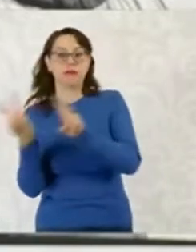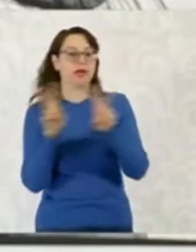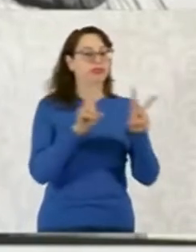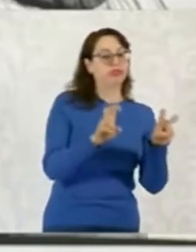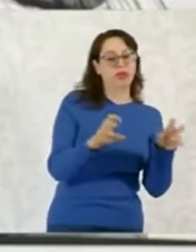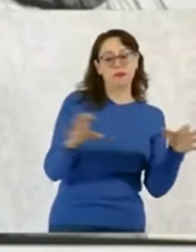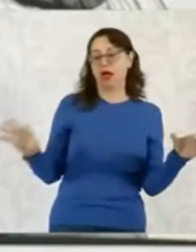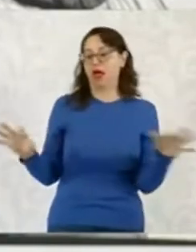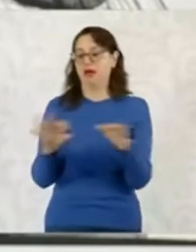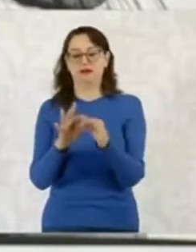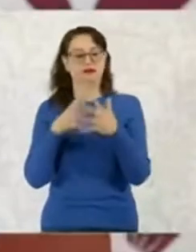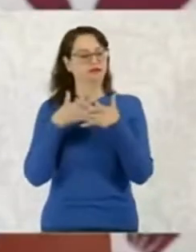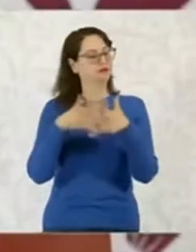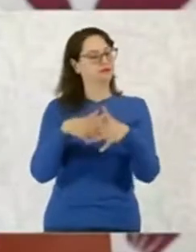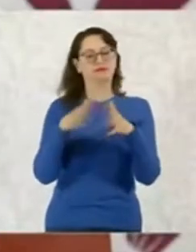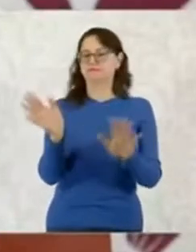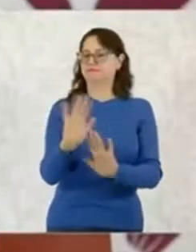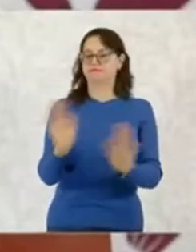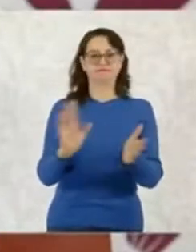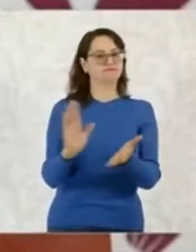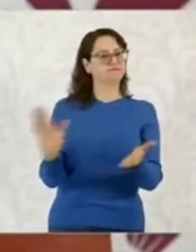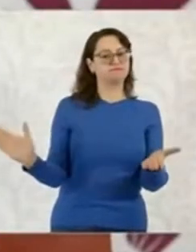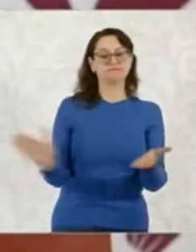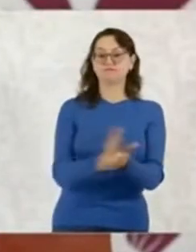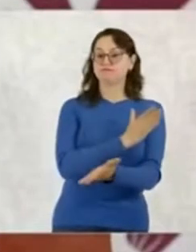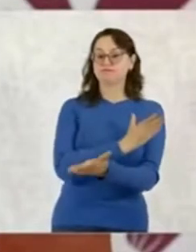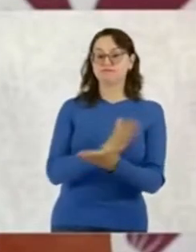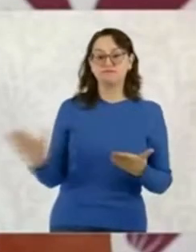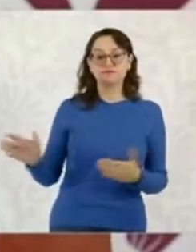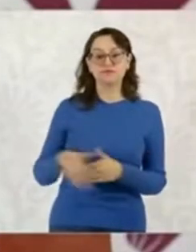Y sí, en efecto, hay